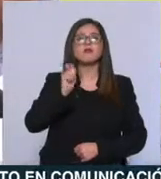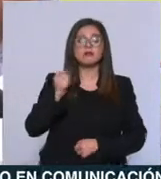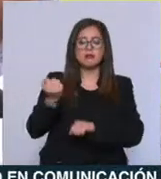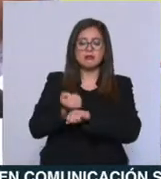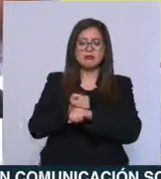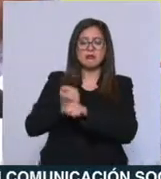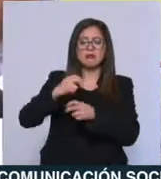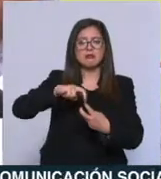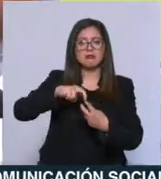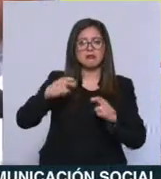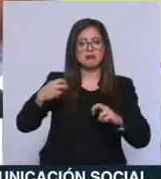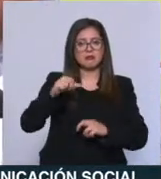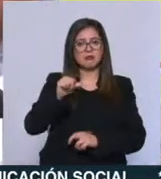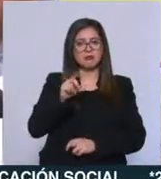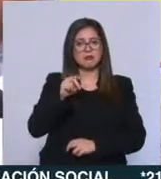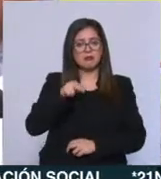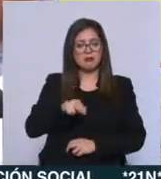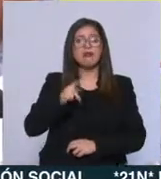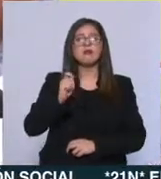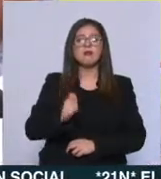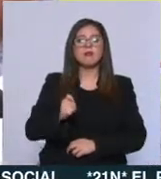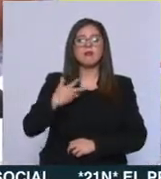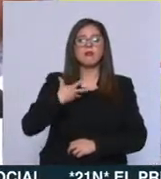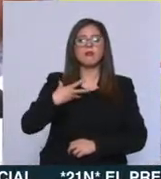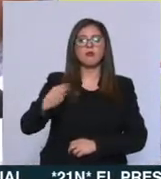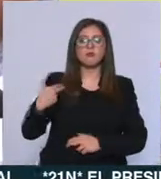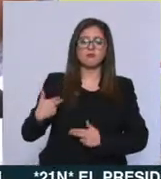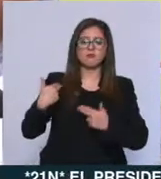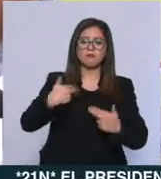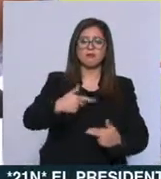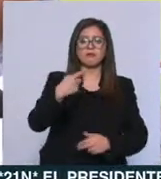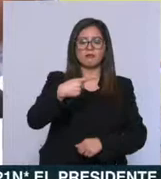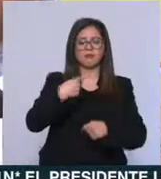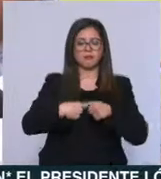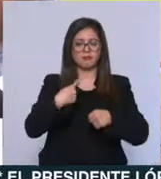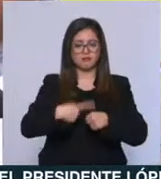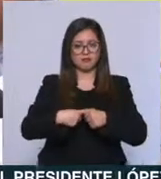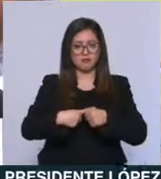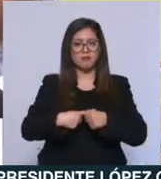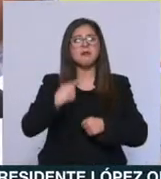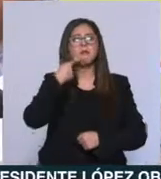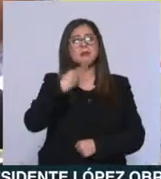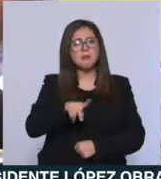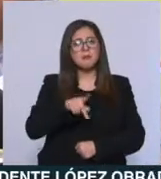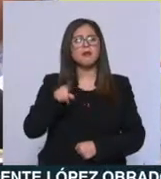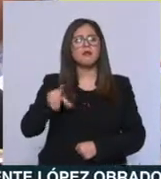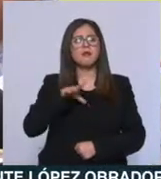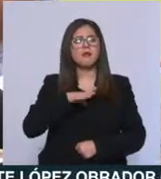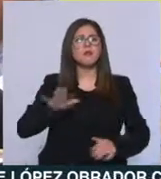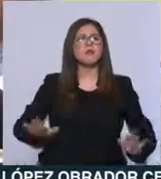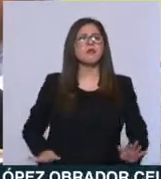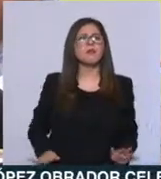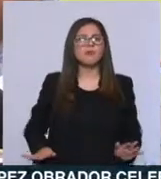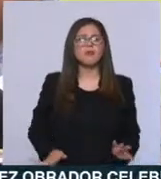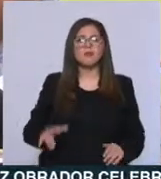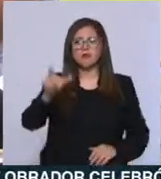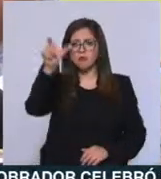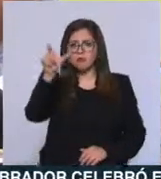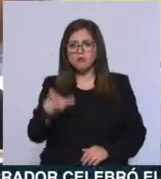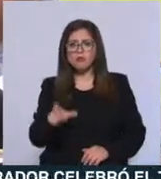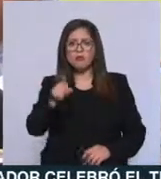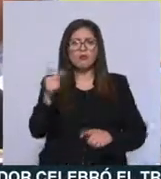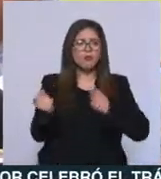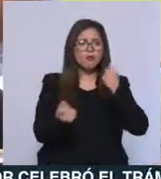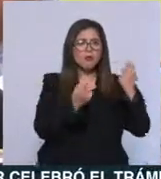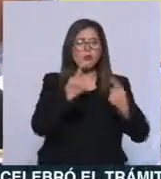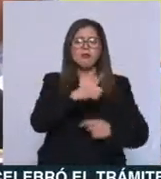poder desarrollar más esta enfermedad. Y bueno, básicamente hay ciertas características que los pacientes y las personas